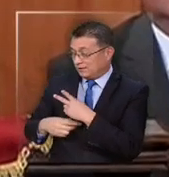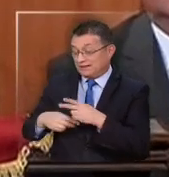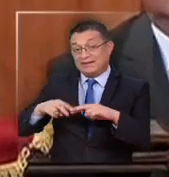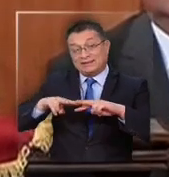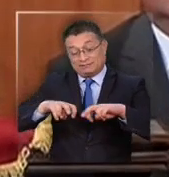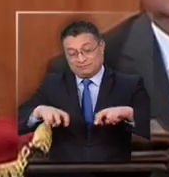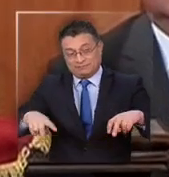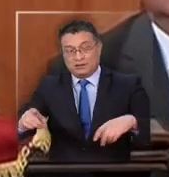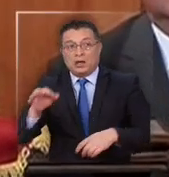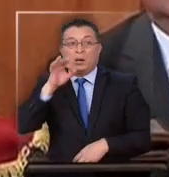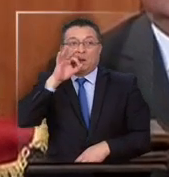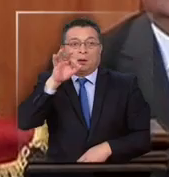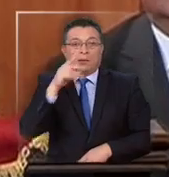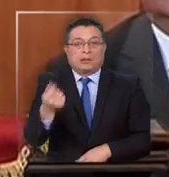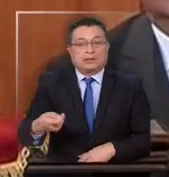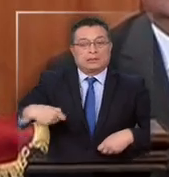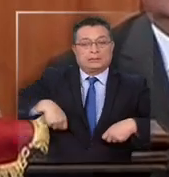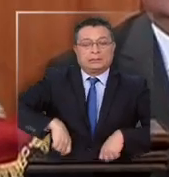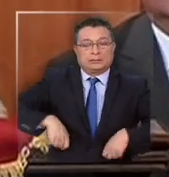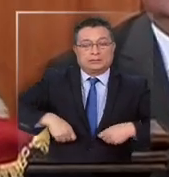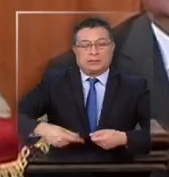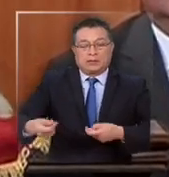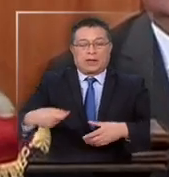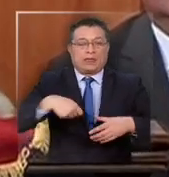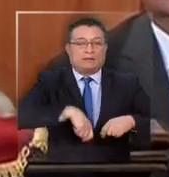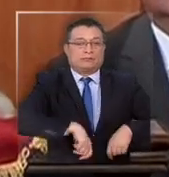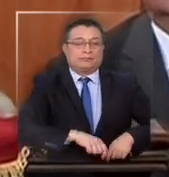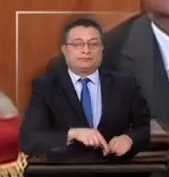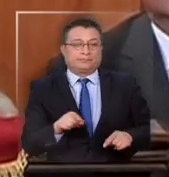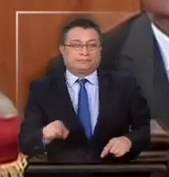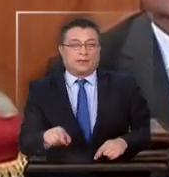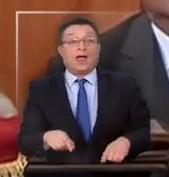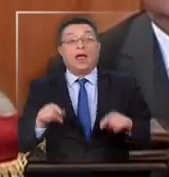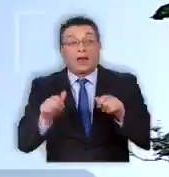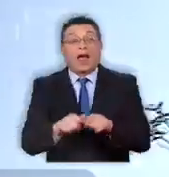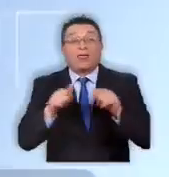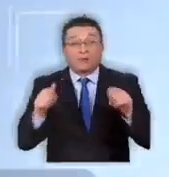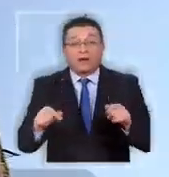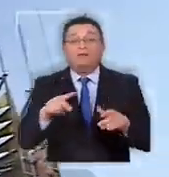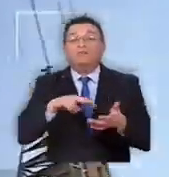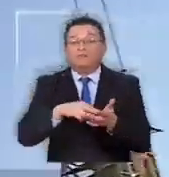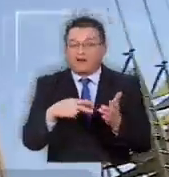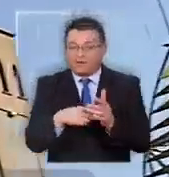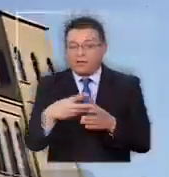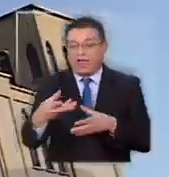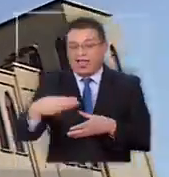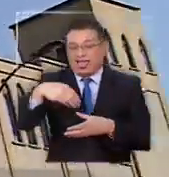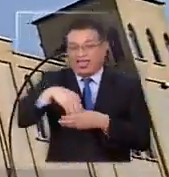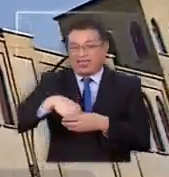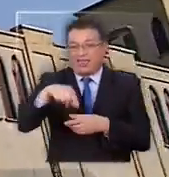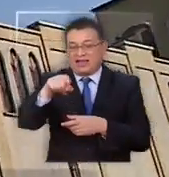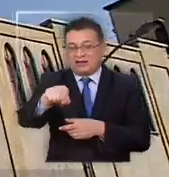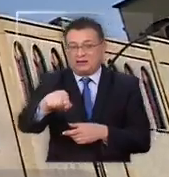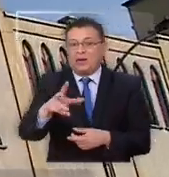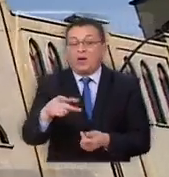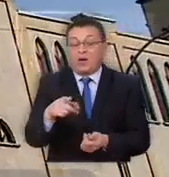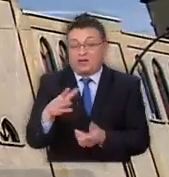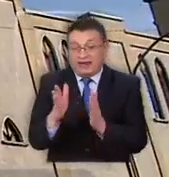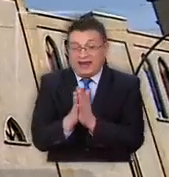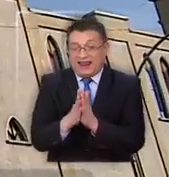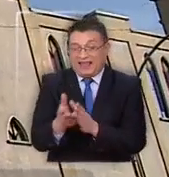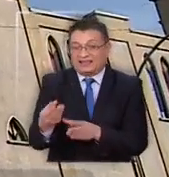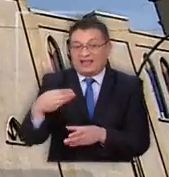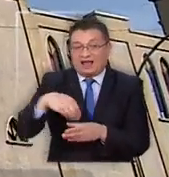supuesto enriquecimiento ilícito y lavado de activos además de tener serios cuestionamientos al interior de su propia